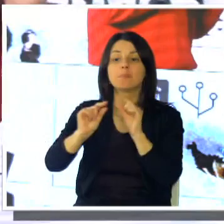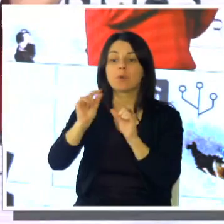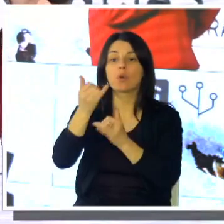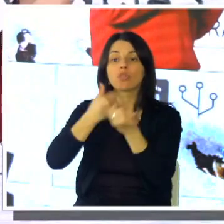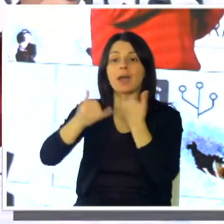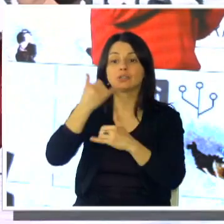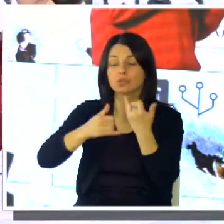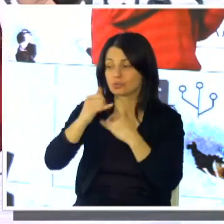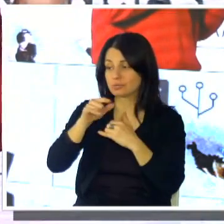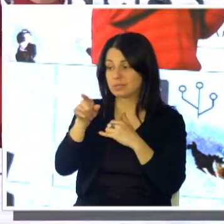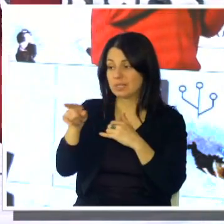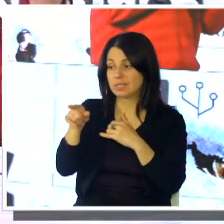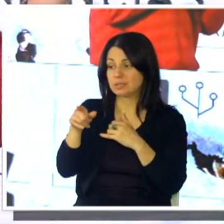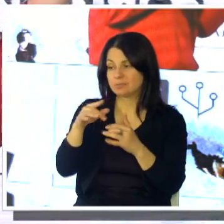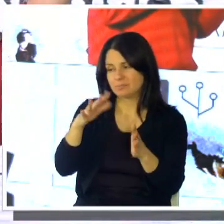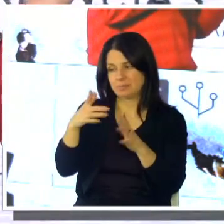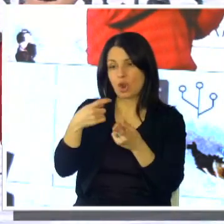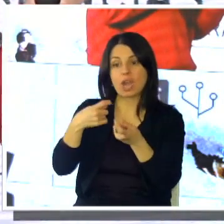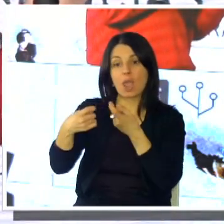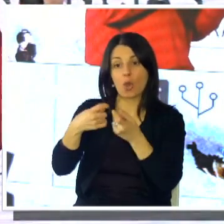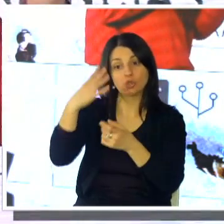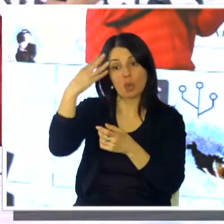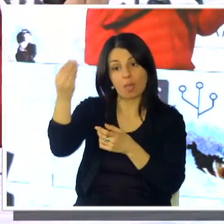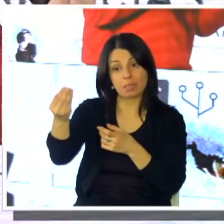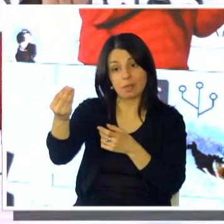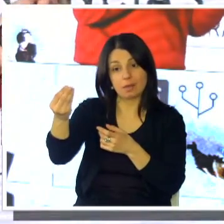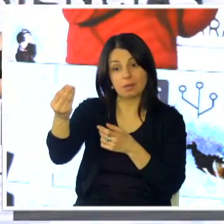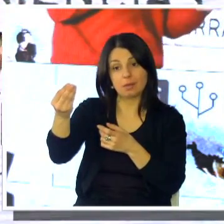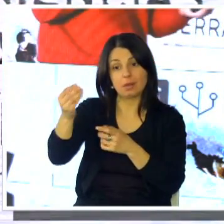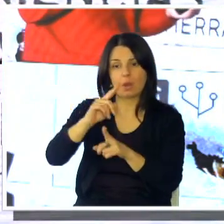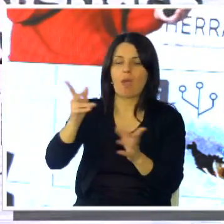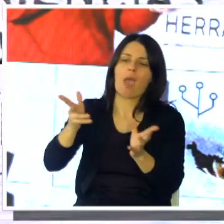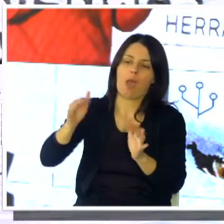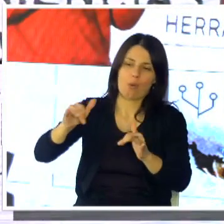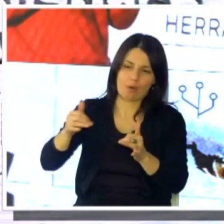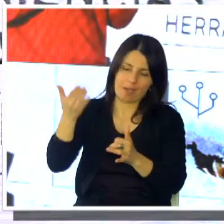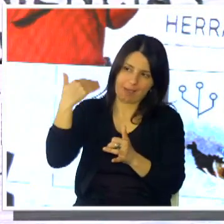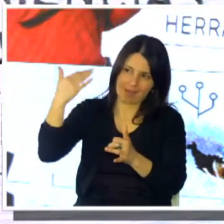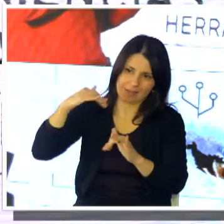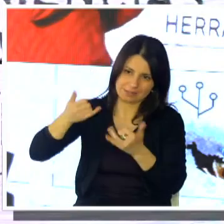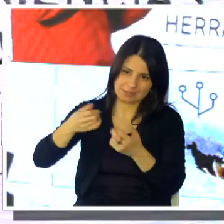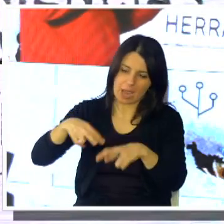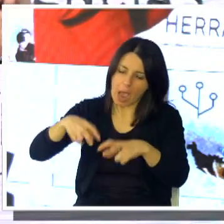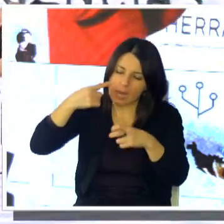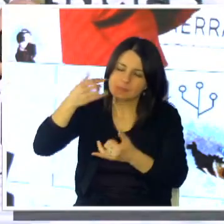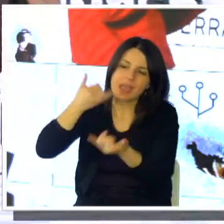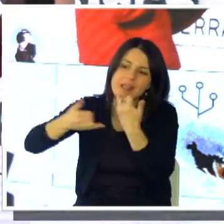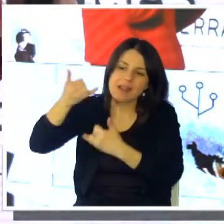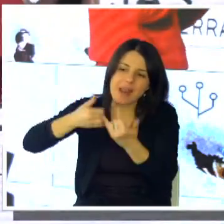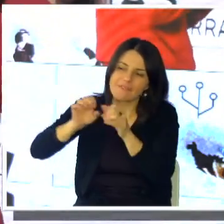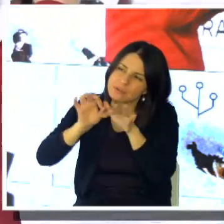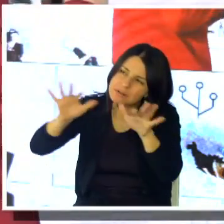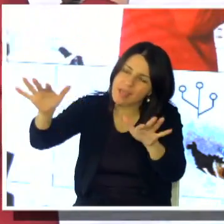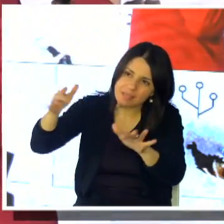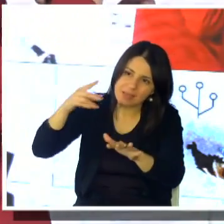datos. Esto en realidad como negocio de Antel no es de ahora, en realidad analizar el tráfico de su red viene